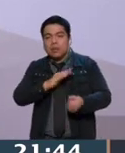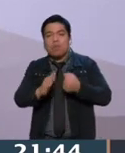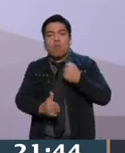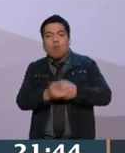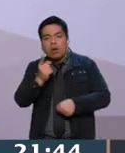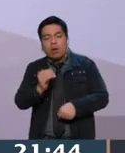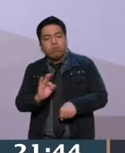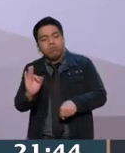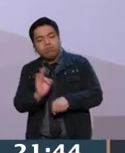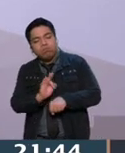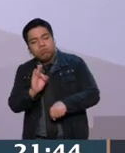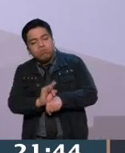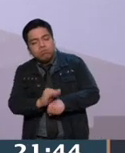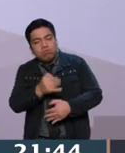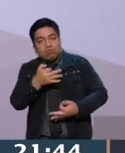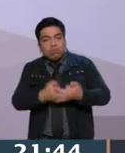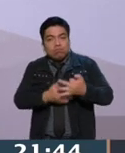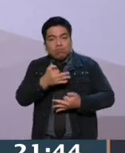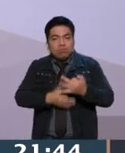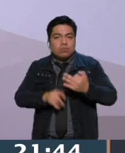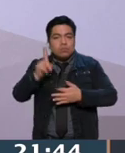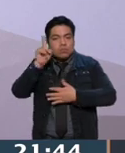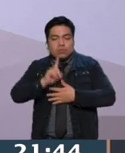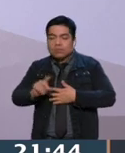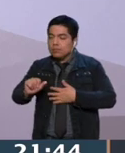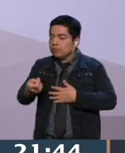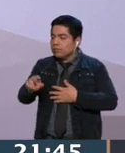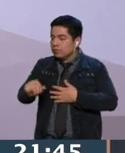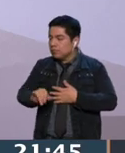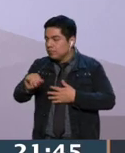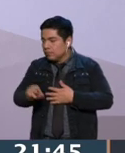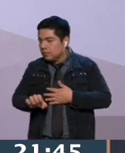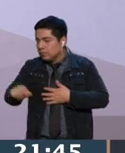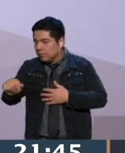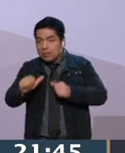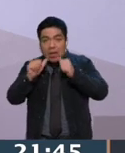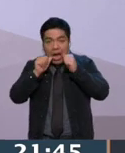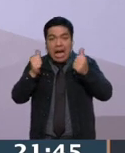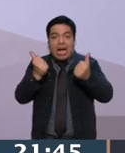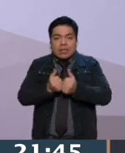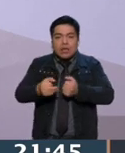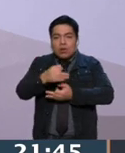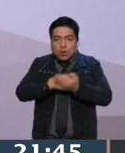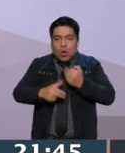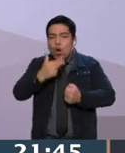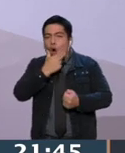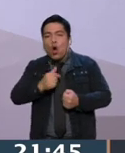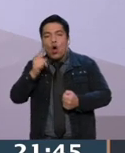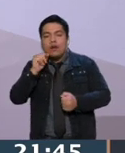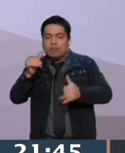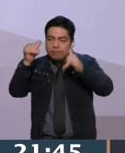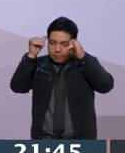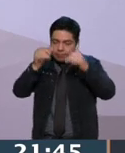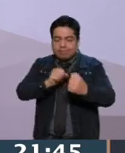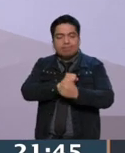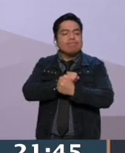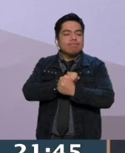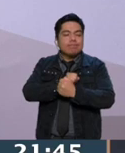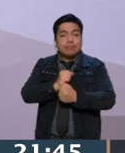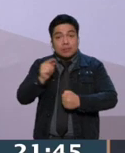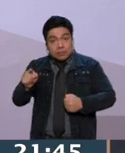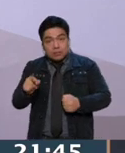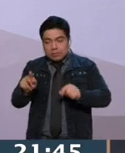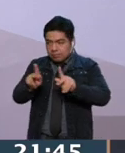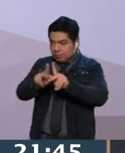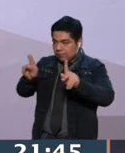suspensión provisional que concedió la jueza Sandra de Jesús Zúñiga a la Asociación Civil Todas y Todos por Amor a los Toros. El recurso obliga a la Plaza